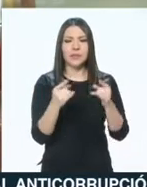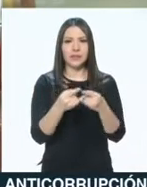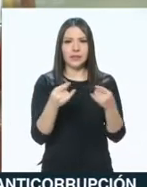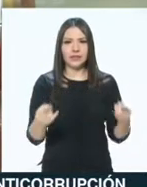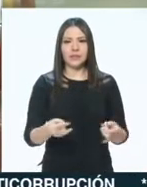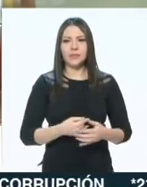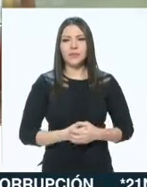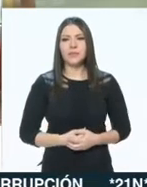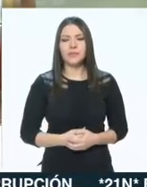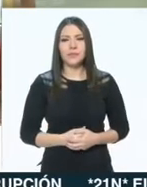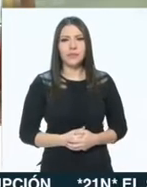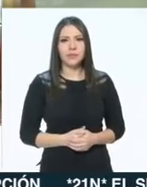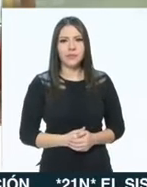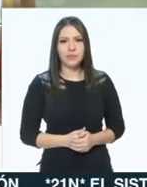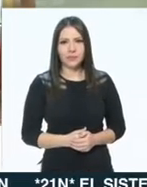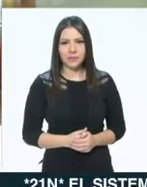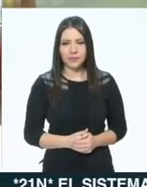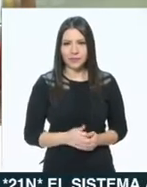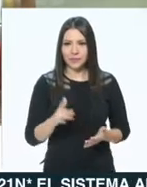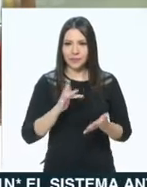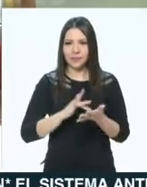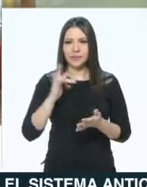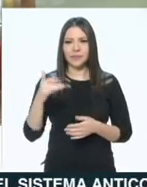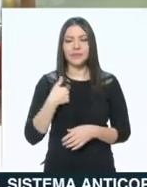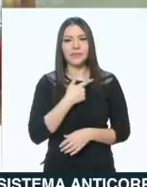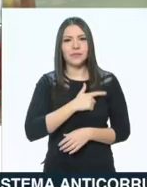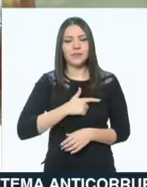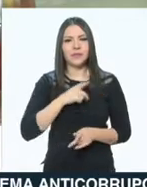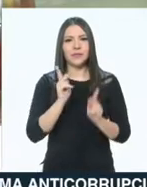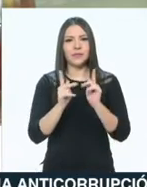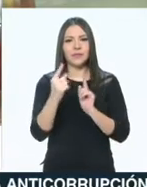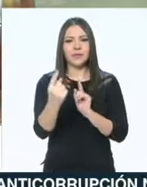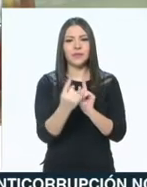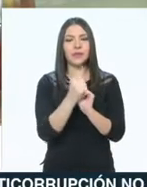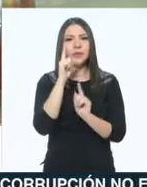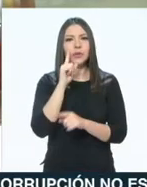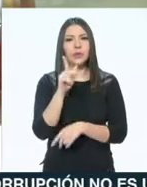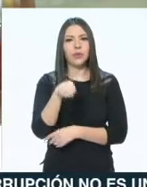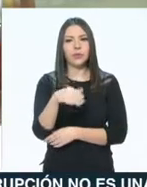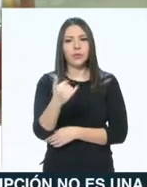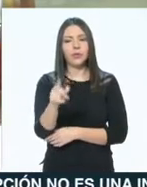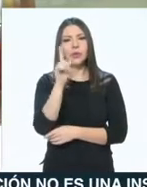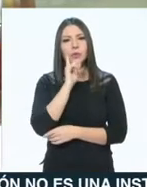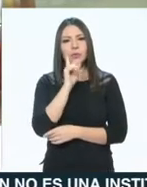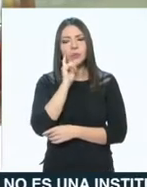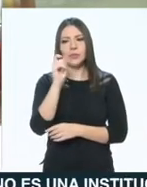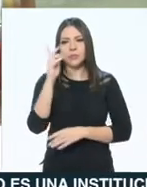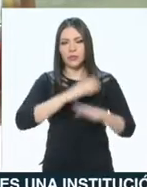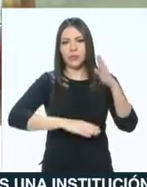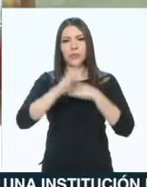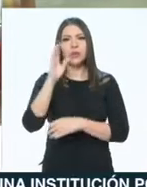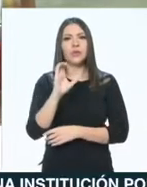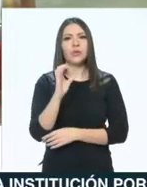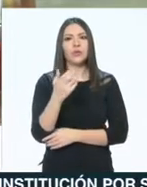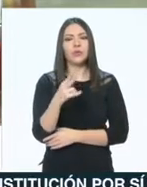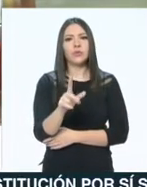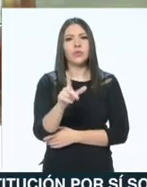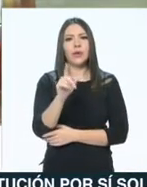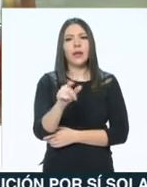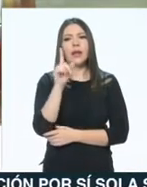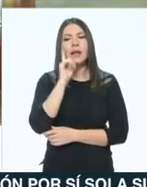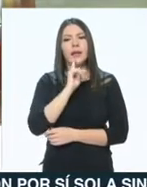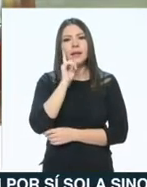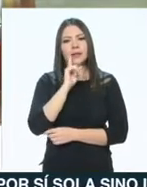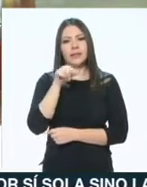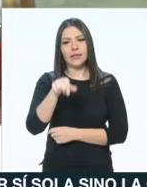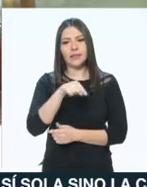Gracias, para mí es un placer poder platicar con Lumi Lozano. Ella es la propietaria, es una mujer emprendedora de Chula, una sala de belleza aquí